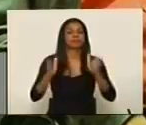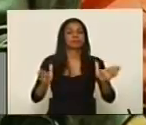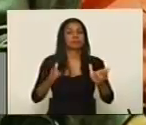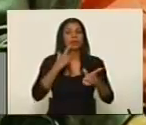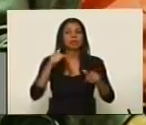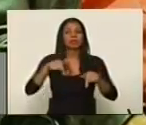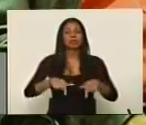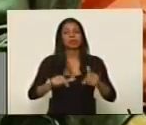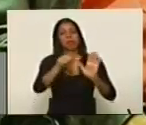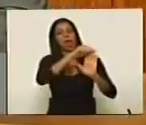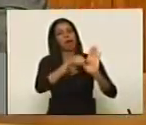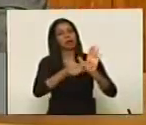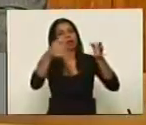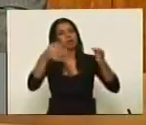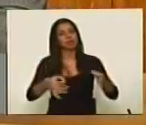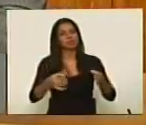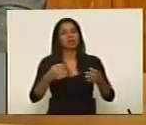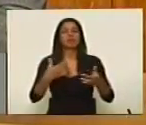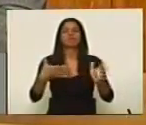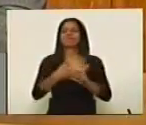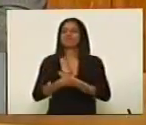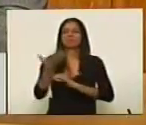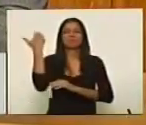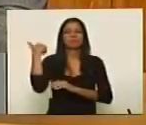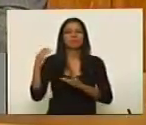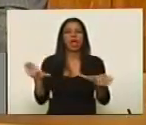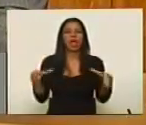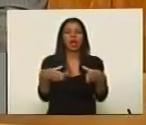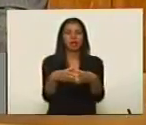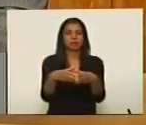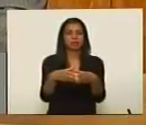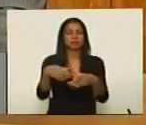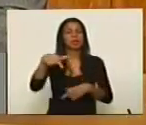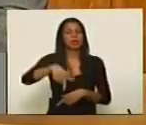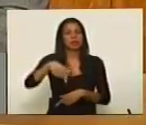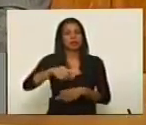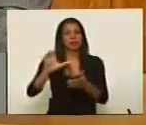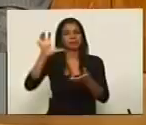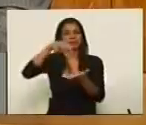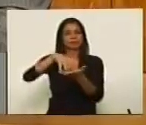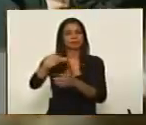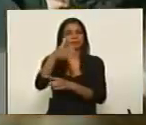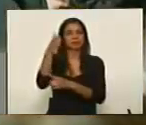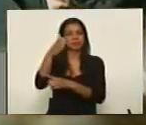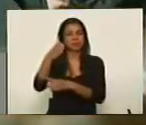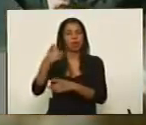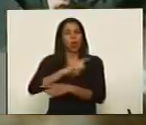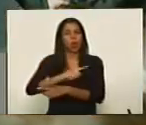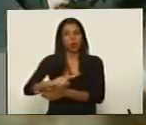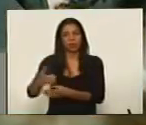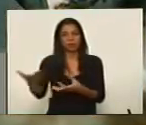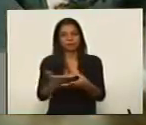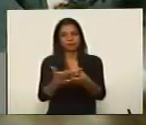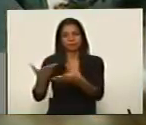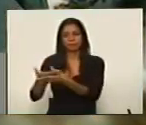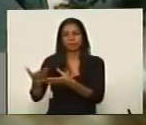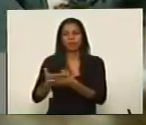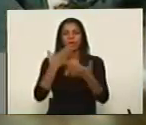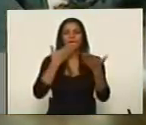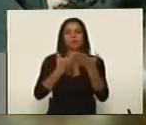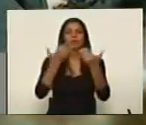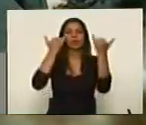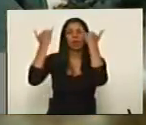un registro sucinto de lo acontecido en el hemiciclo protocolar legislativo, se ordena anexar a la misma todas las